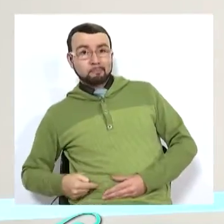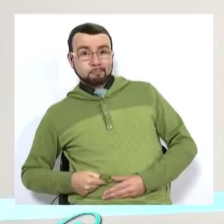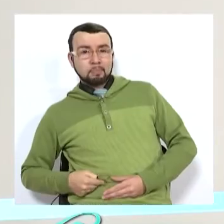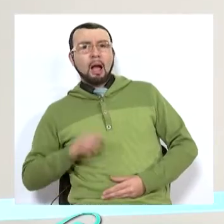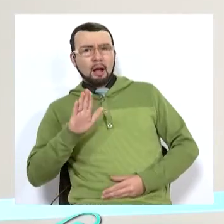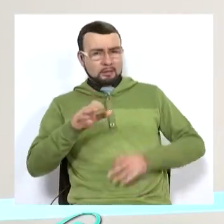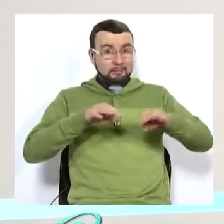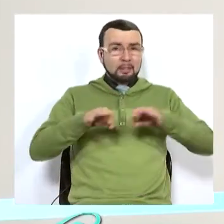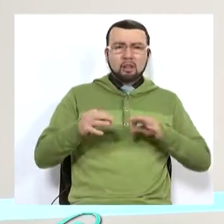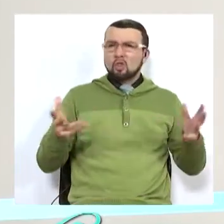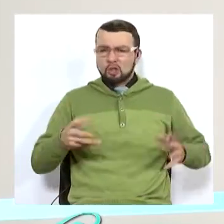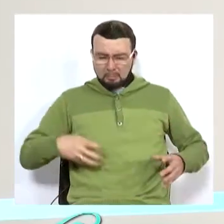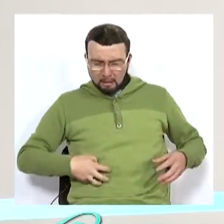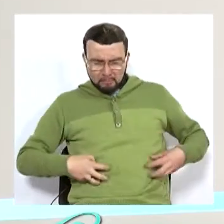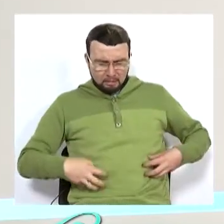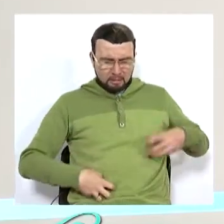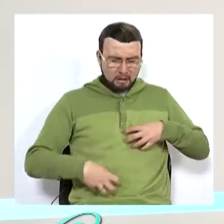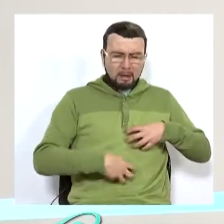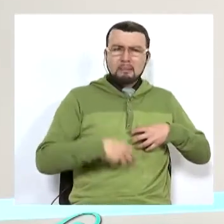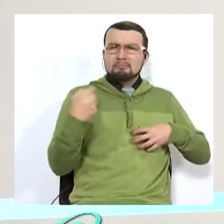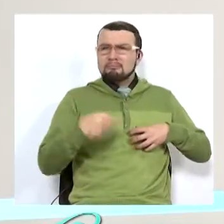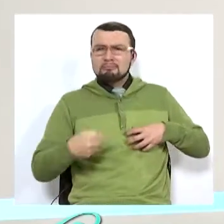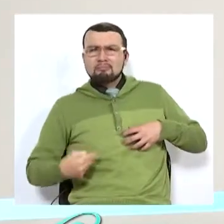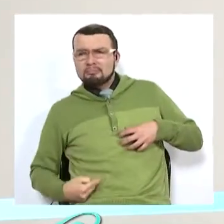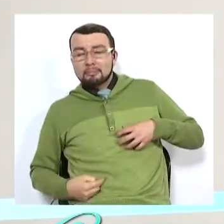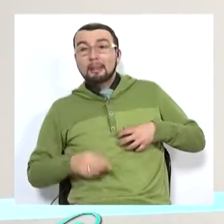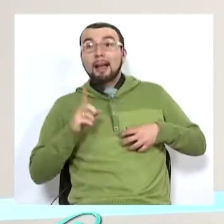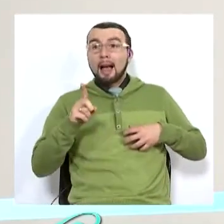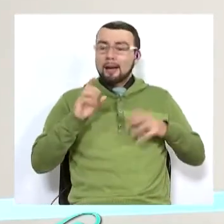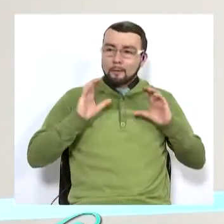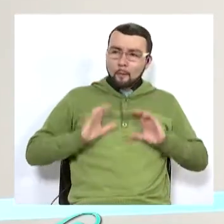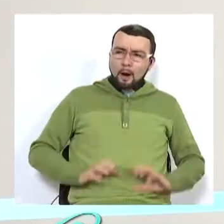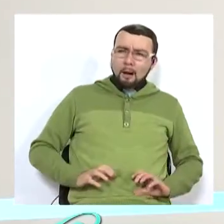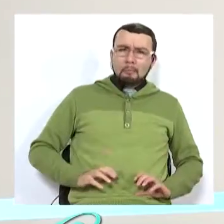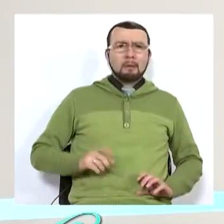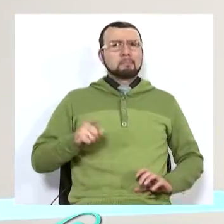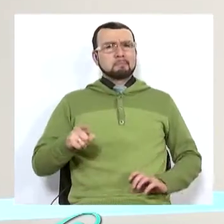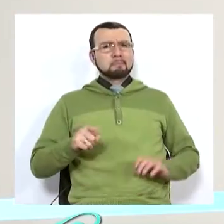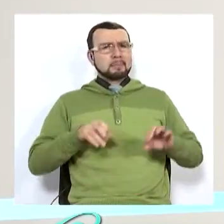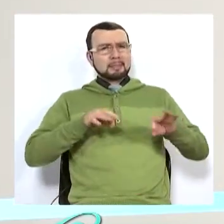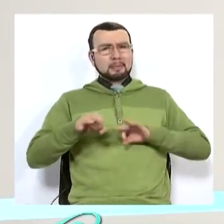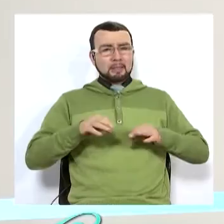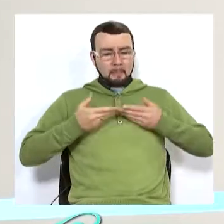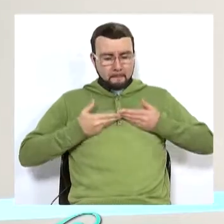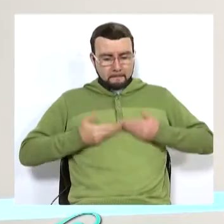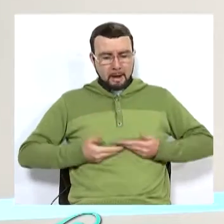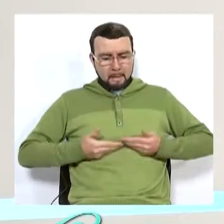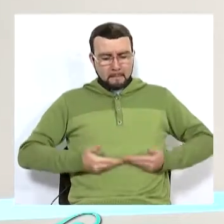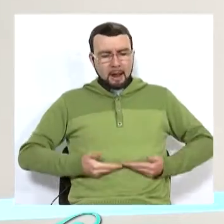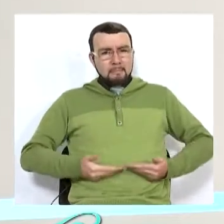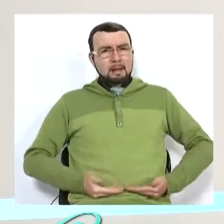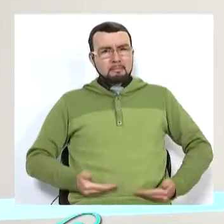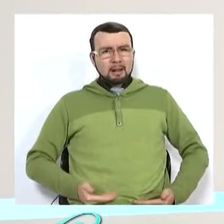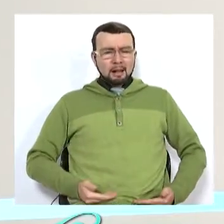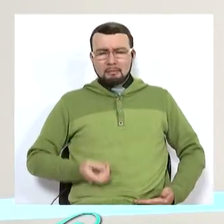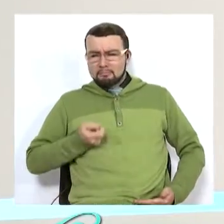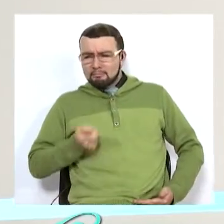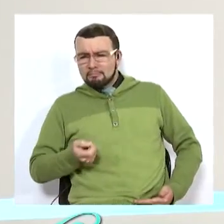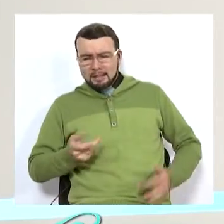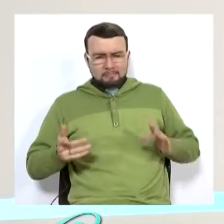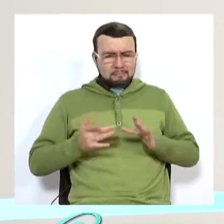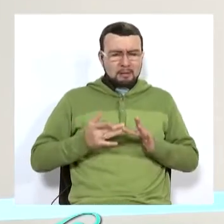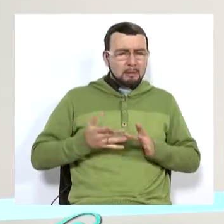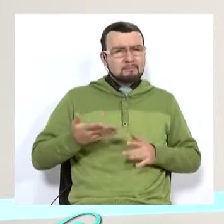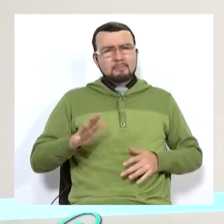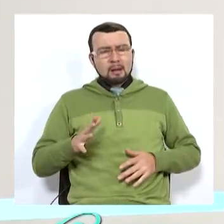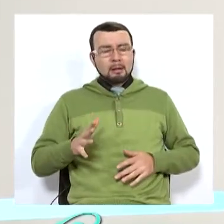este corte de comerciales vamos a ir pasando, como veían ese cuerpo humano dividido aquí en varias partes, qué órgano más o menos tiene